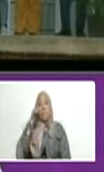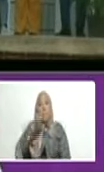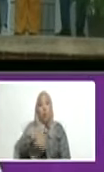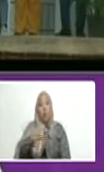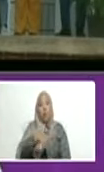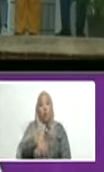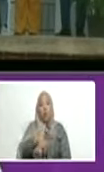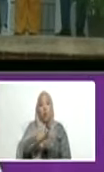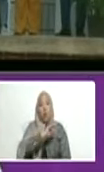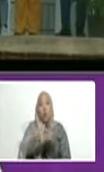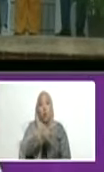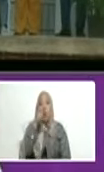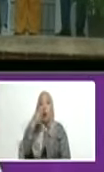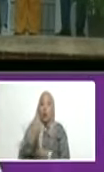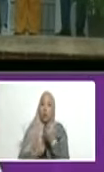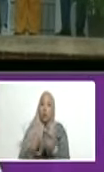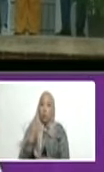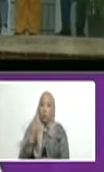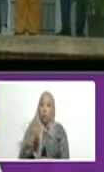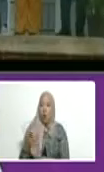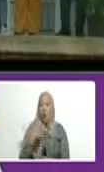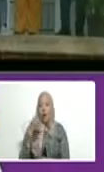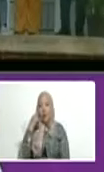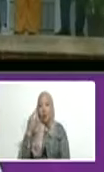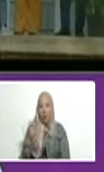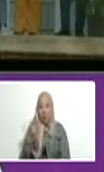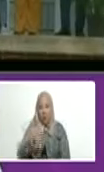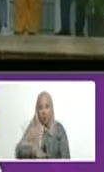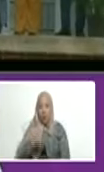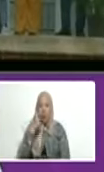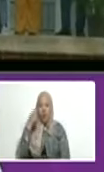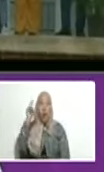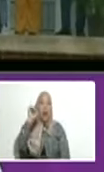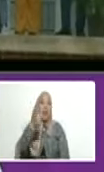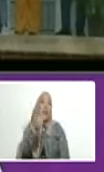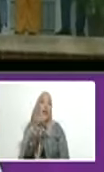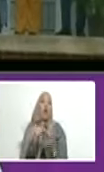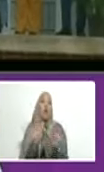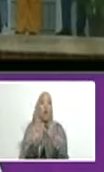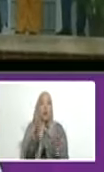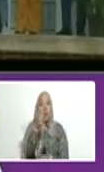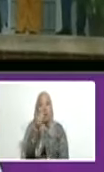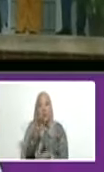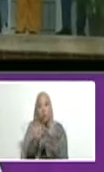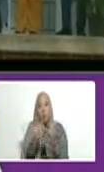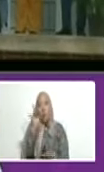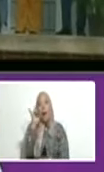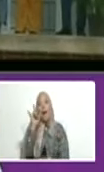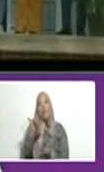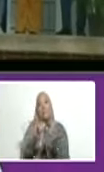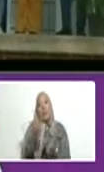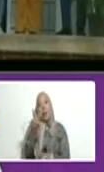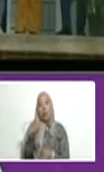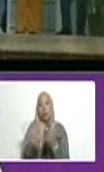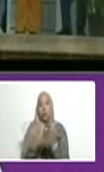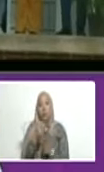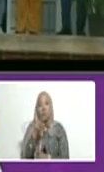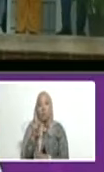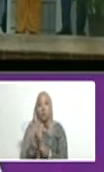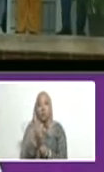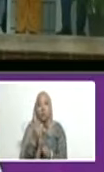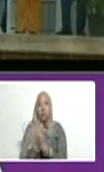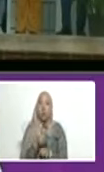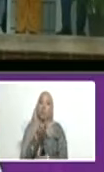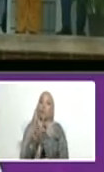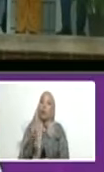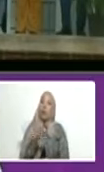Y fue lo que hicimos y ganamos. Ganamos en el 18, 19, 20, 21, 22,